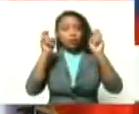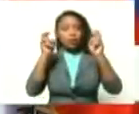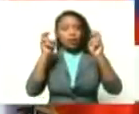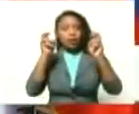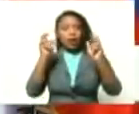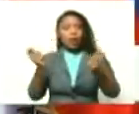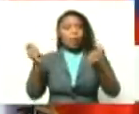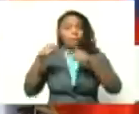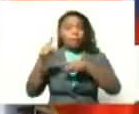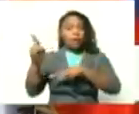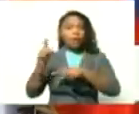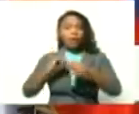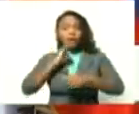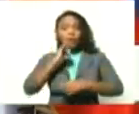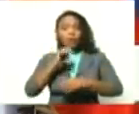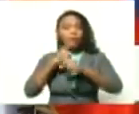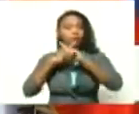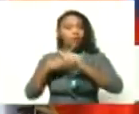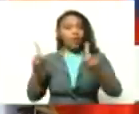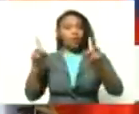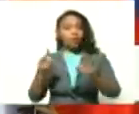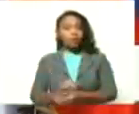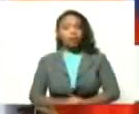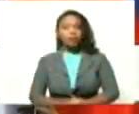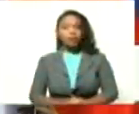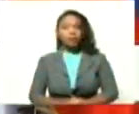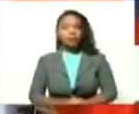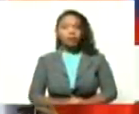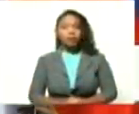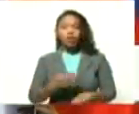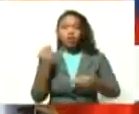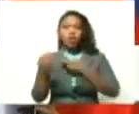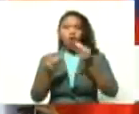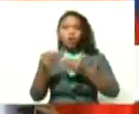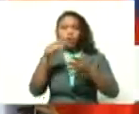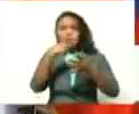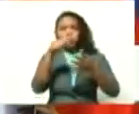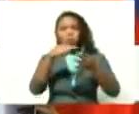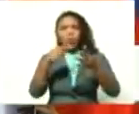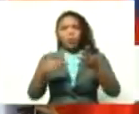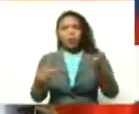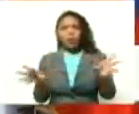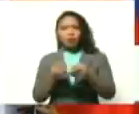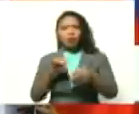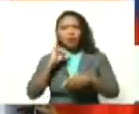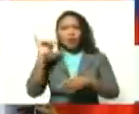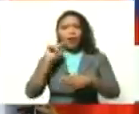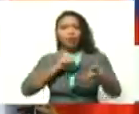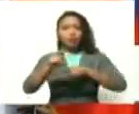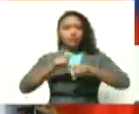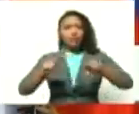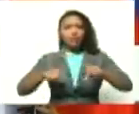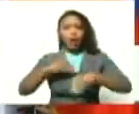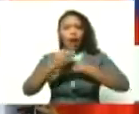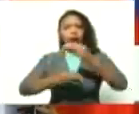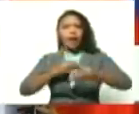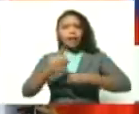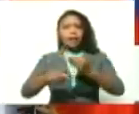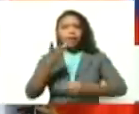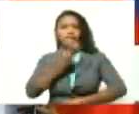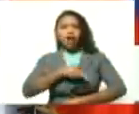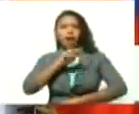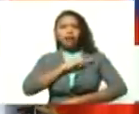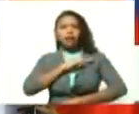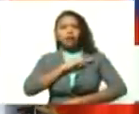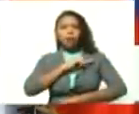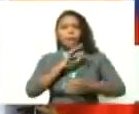aporta una información distinta, tales como una cantidad de casos concluidos, diligencia realizada, que son